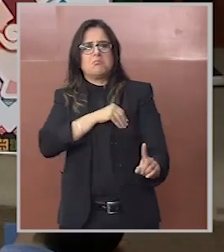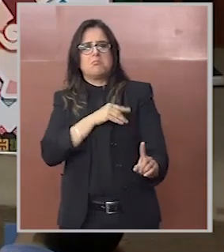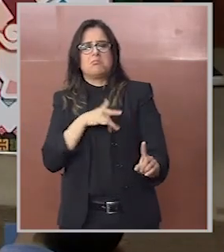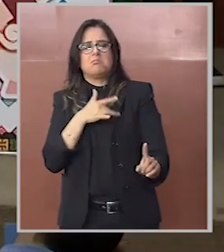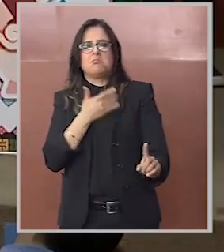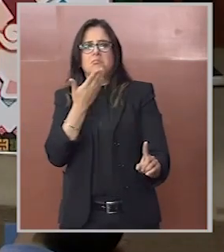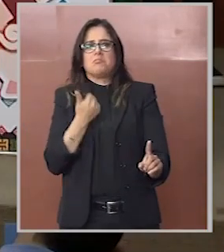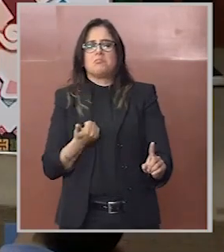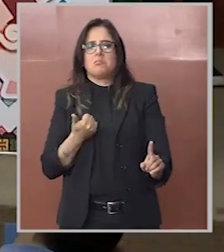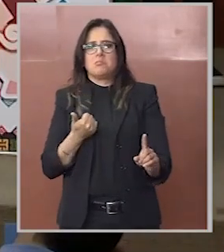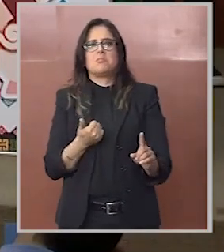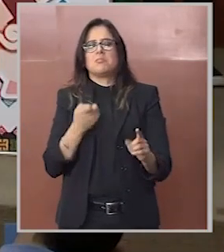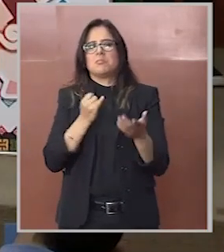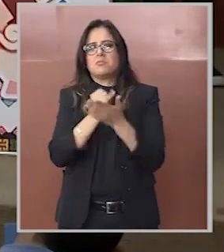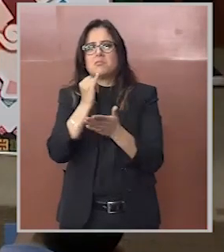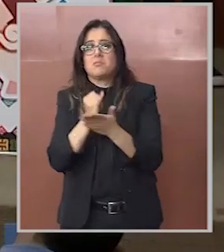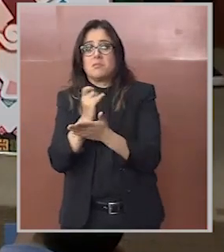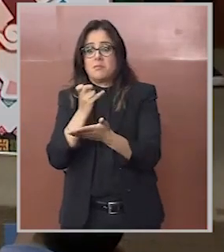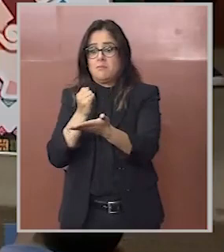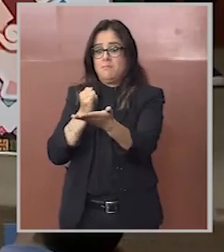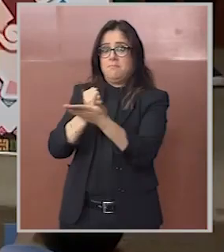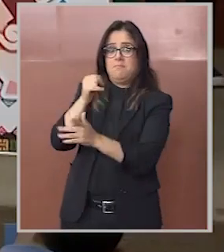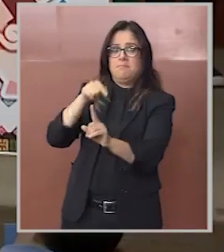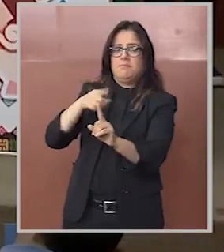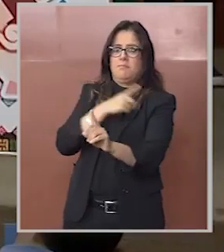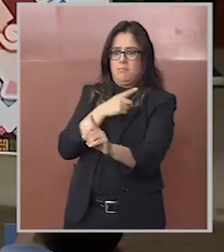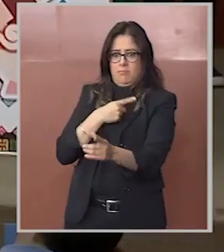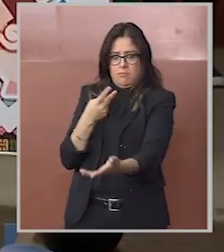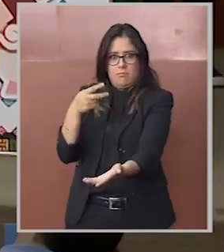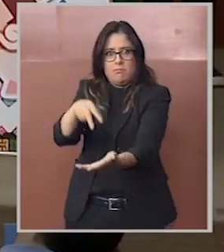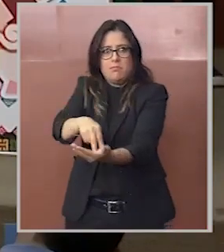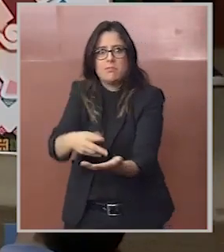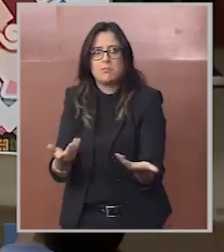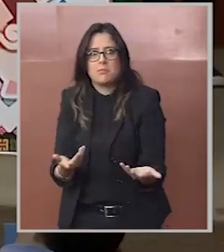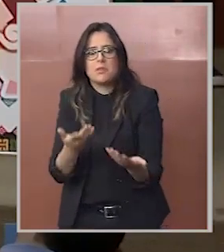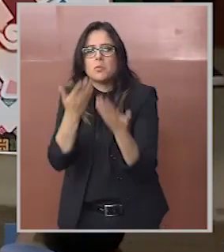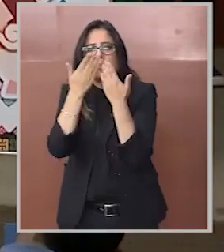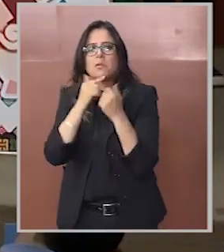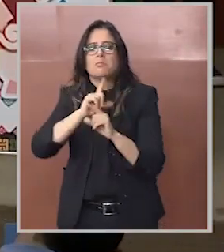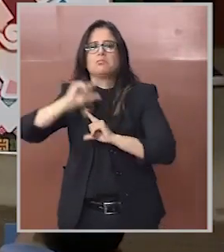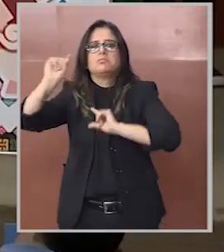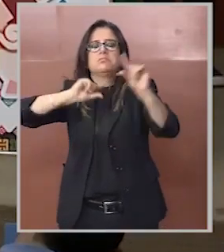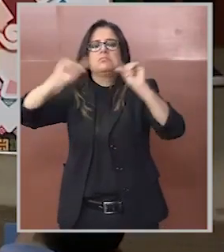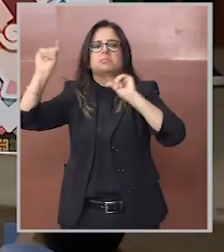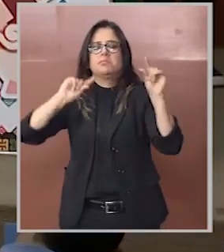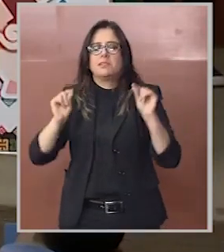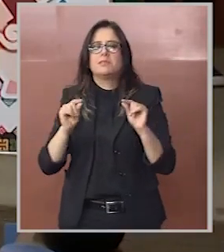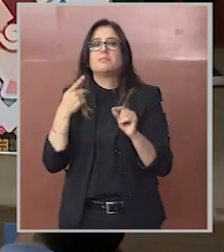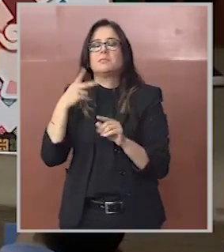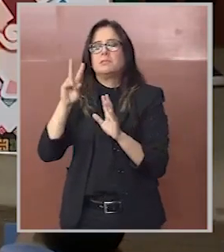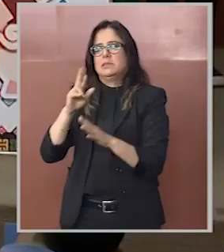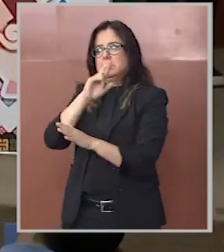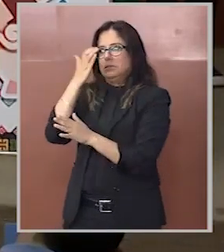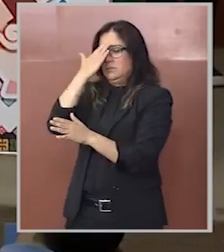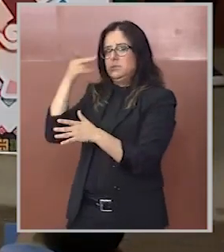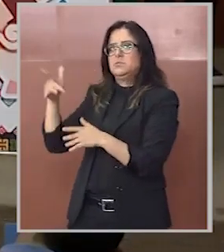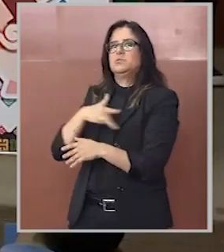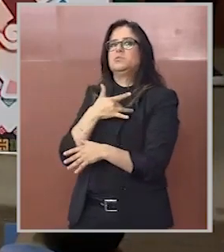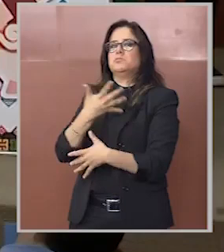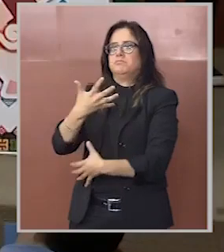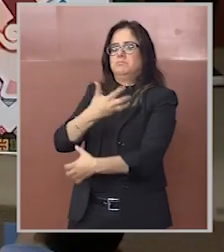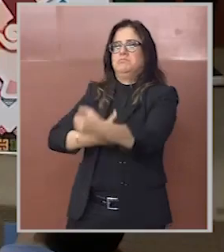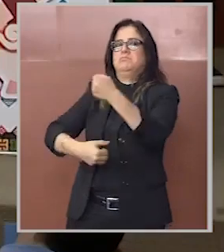decisiones y los que toman las decisiones deberían de estar ahí Entonces mi reconocimiento por esa sensibilidad esa empatía y ese compromiso real que